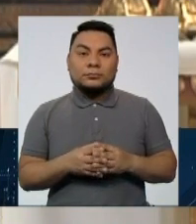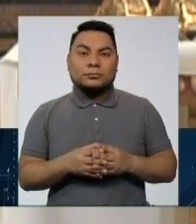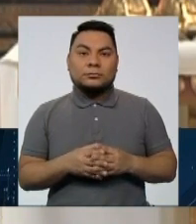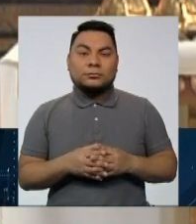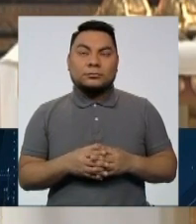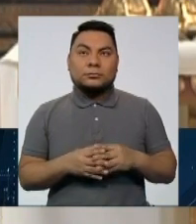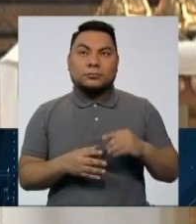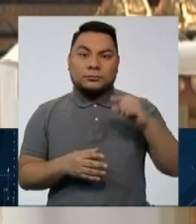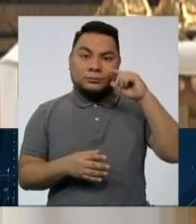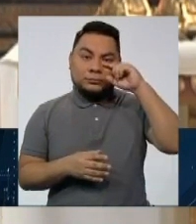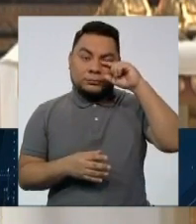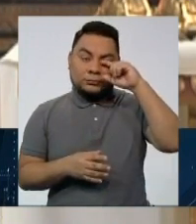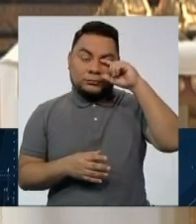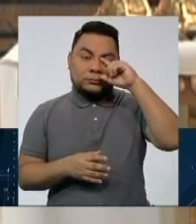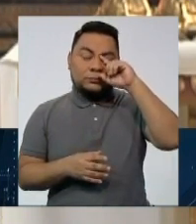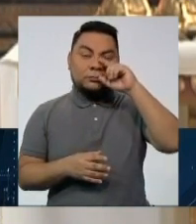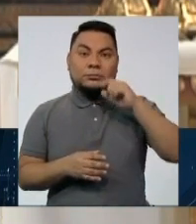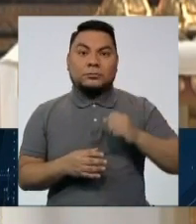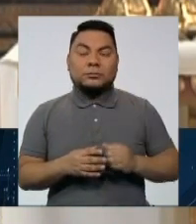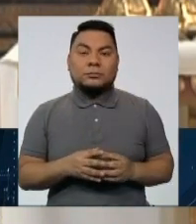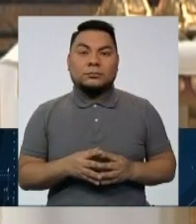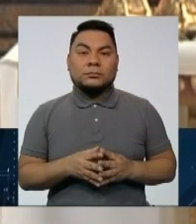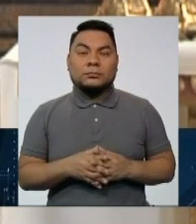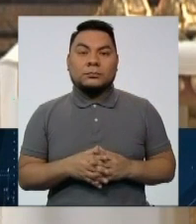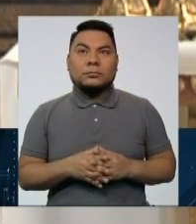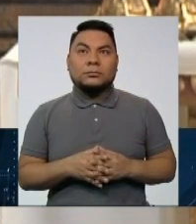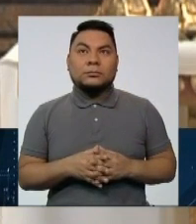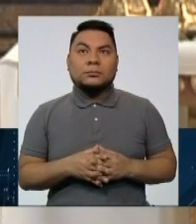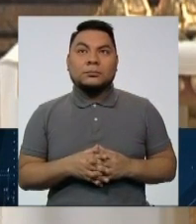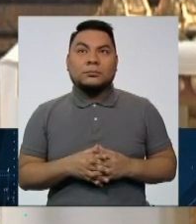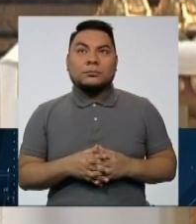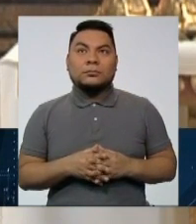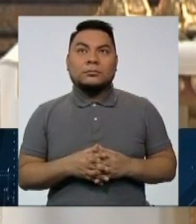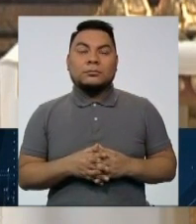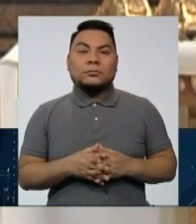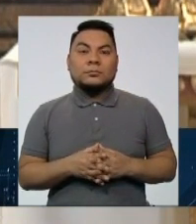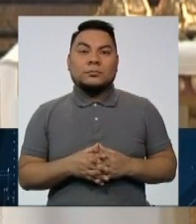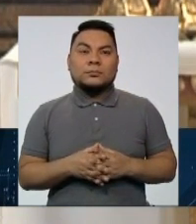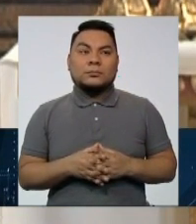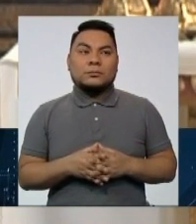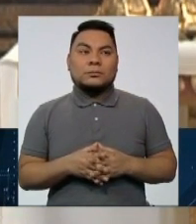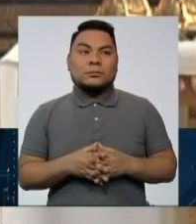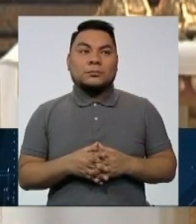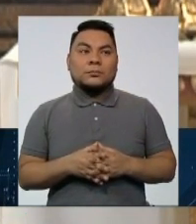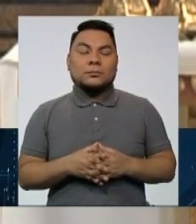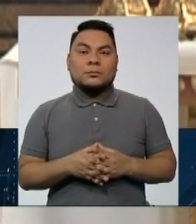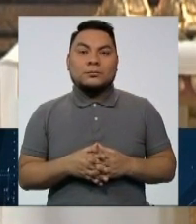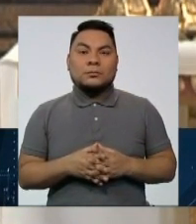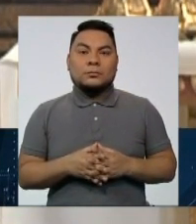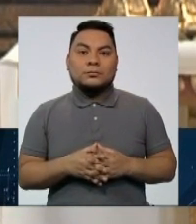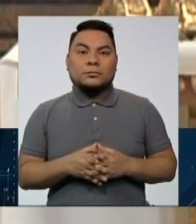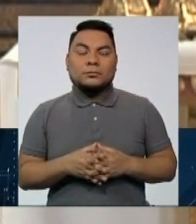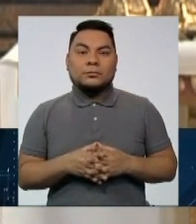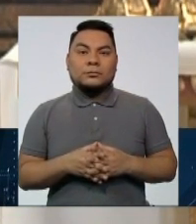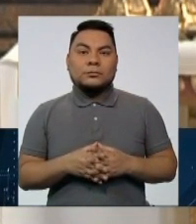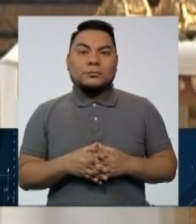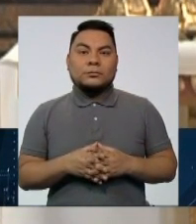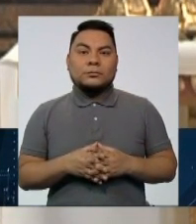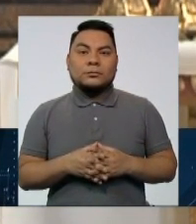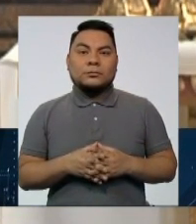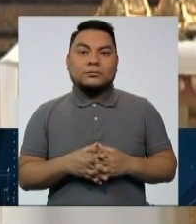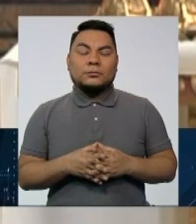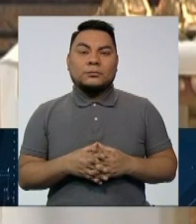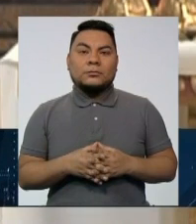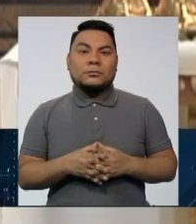últimos años de secundaria, monseñor Ricardo Durán, monseñor Fernando Vargas, quien me ordenó